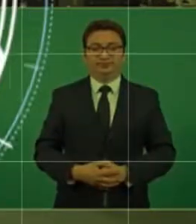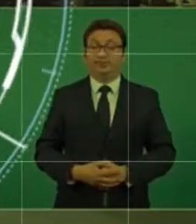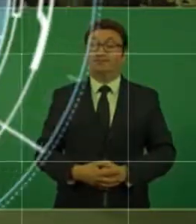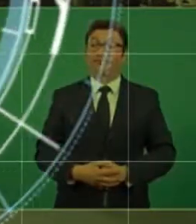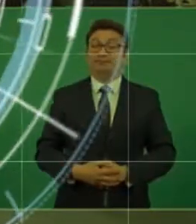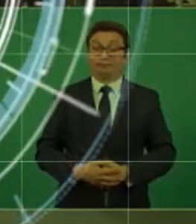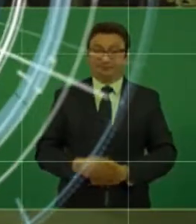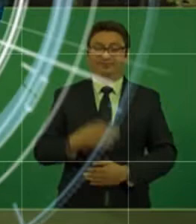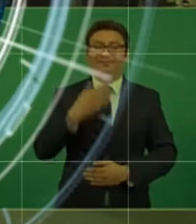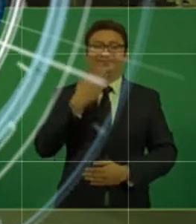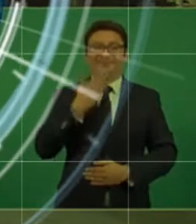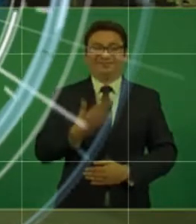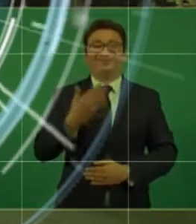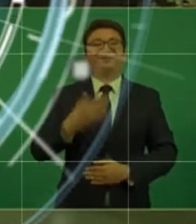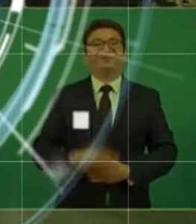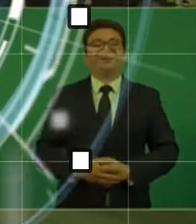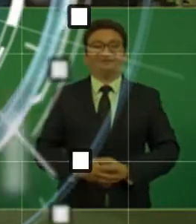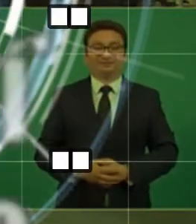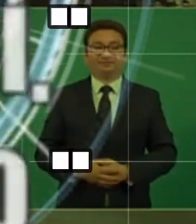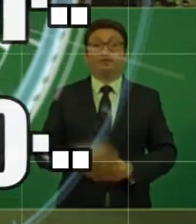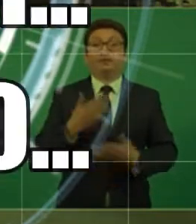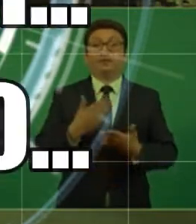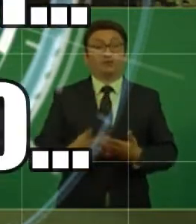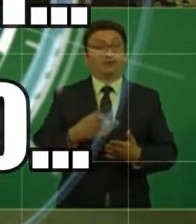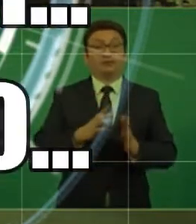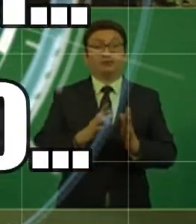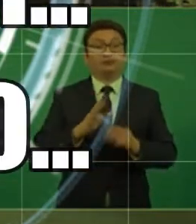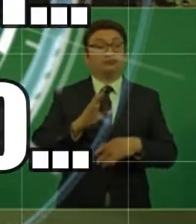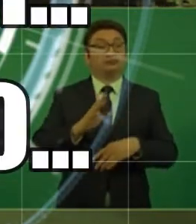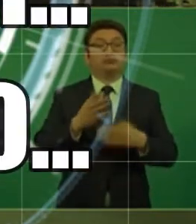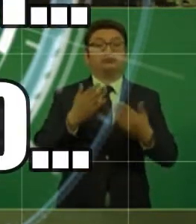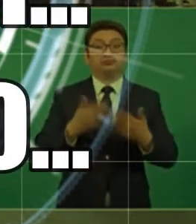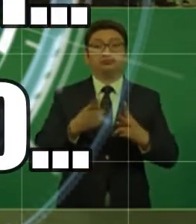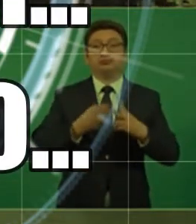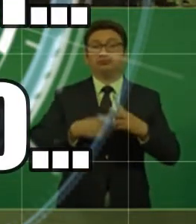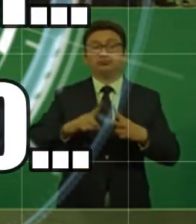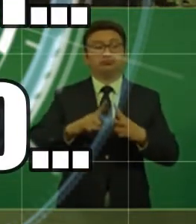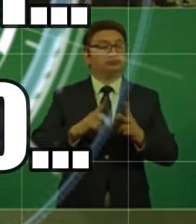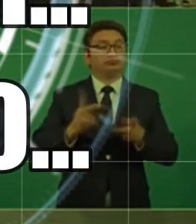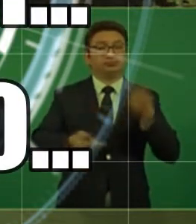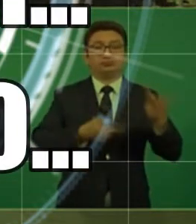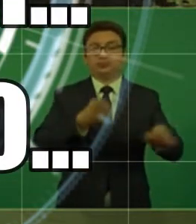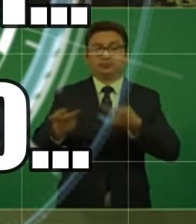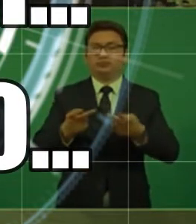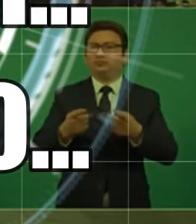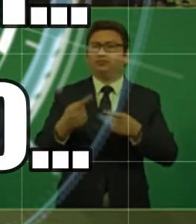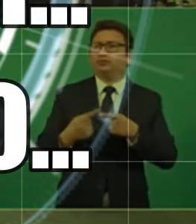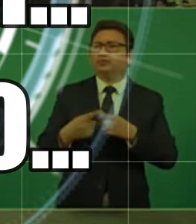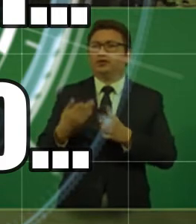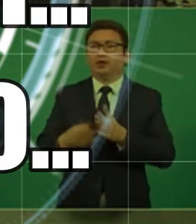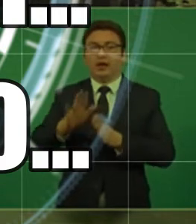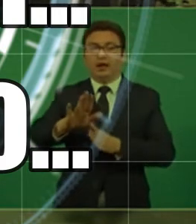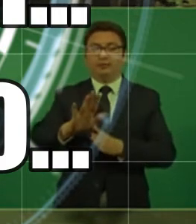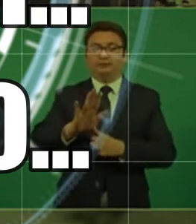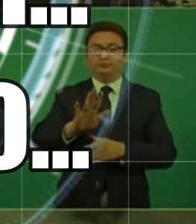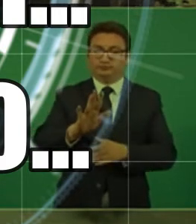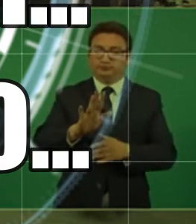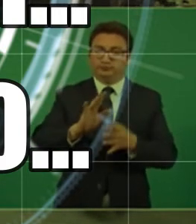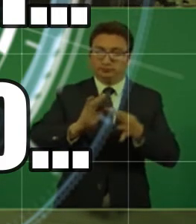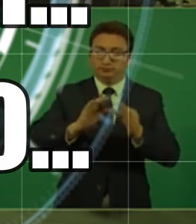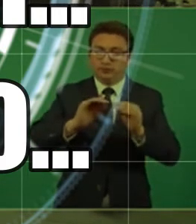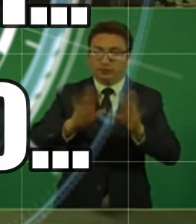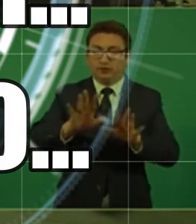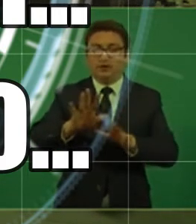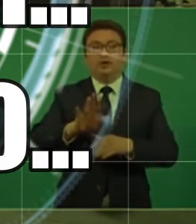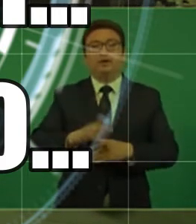Muy bien, pues vamos a las preguntas. Quedó pendiente. Ah, bueno, nada más quiero hacer una aclaración.